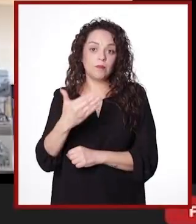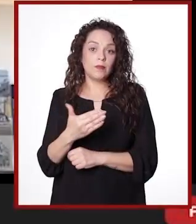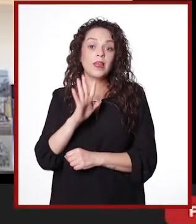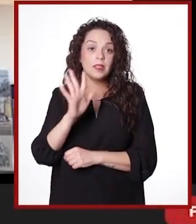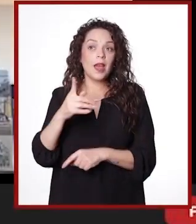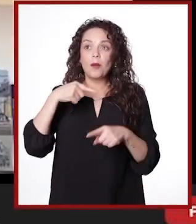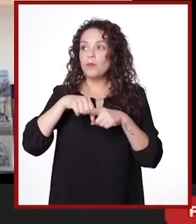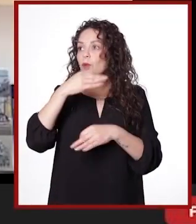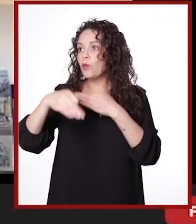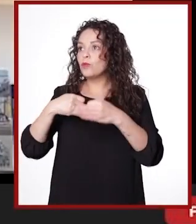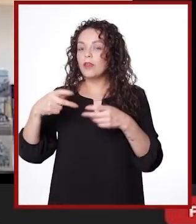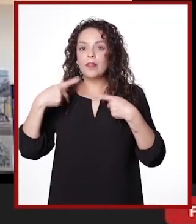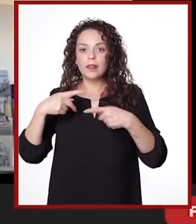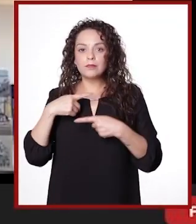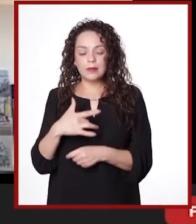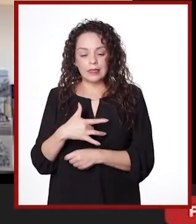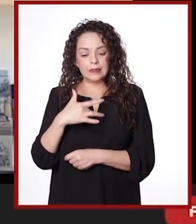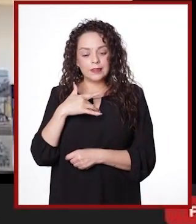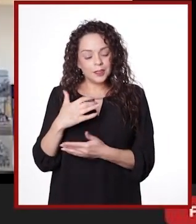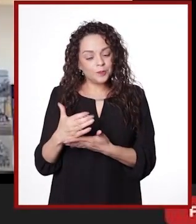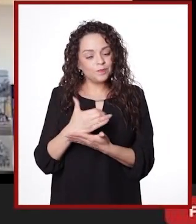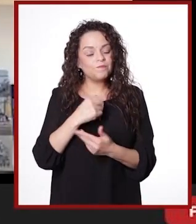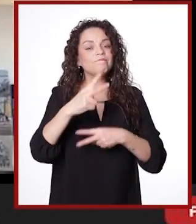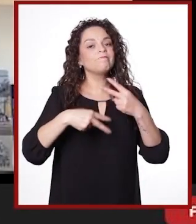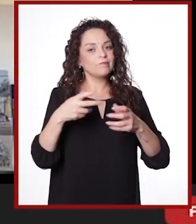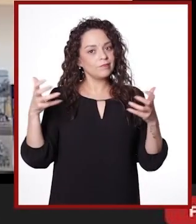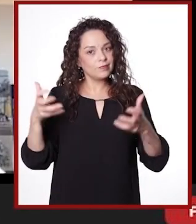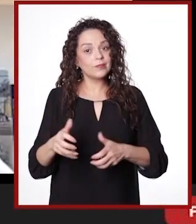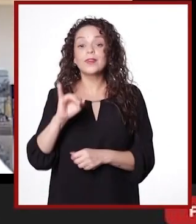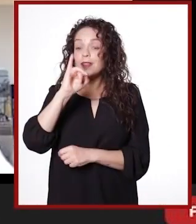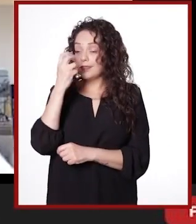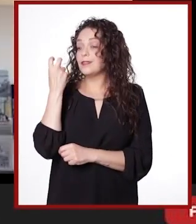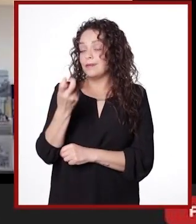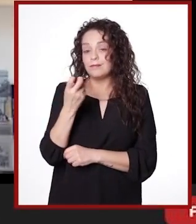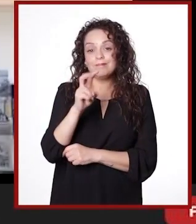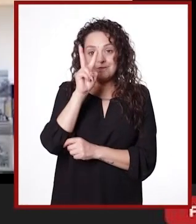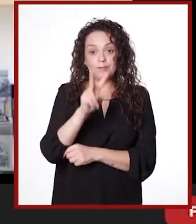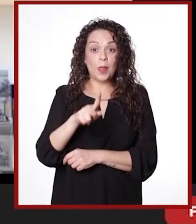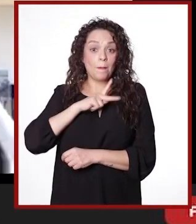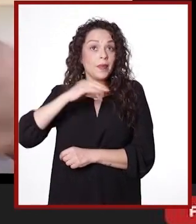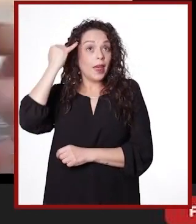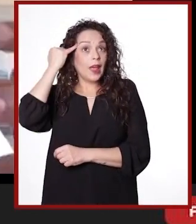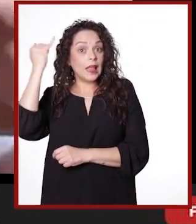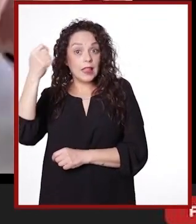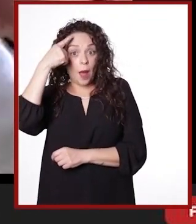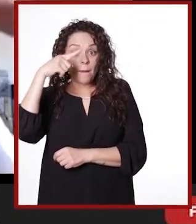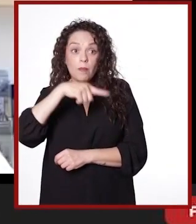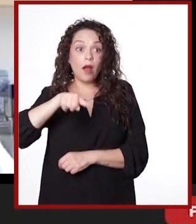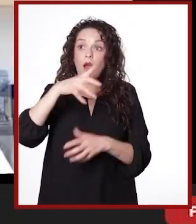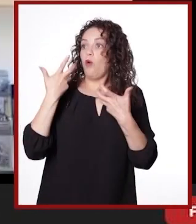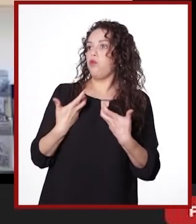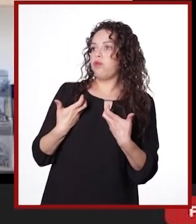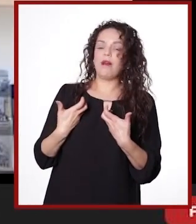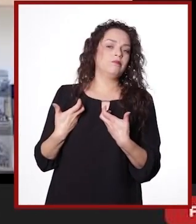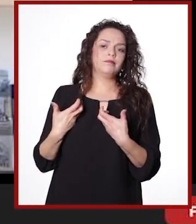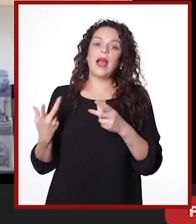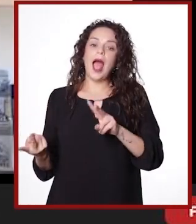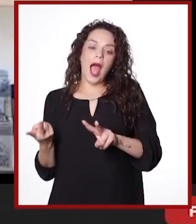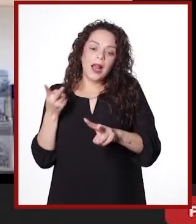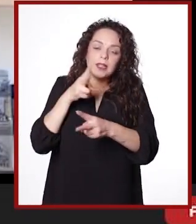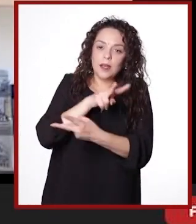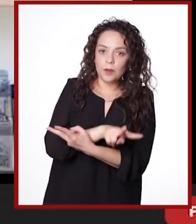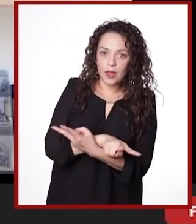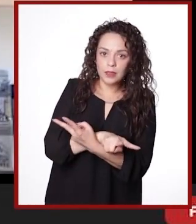cosquillita en toda nuestra audiencia, definitivamente. De eso se trata y justo de lo que te decía, mi idea no es asustar a nadie, al revés, es